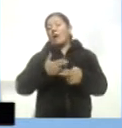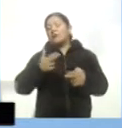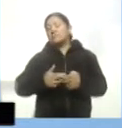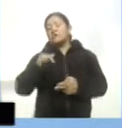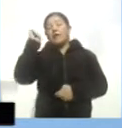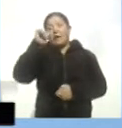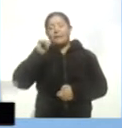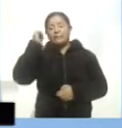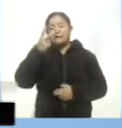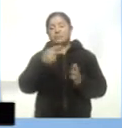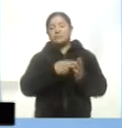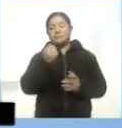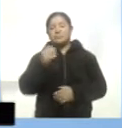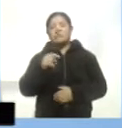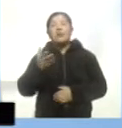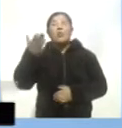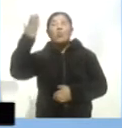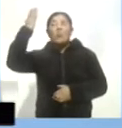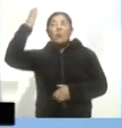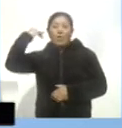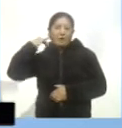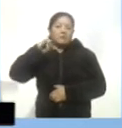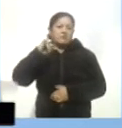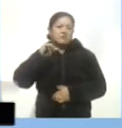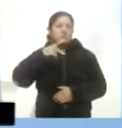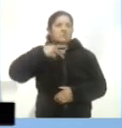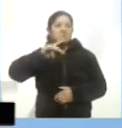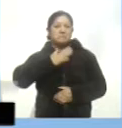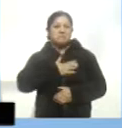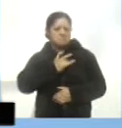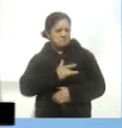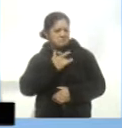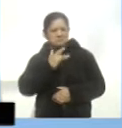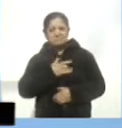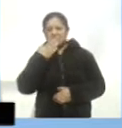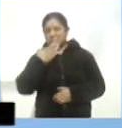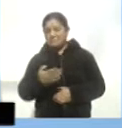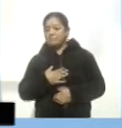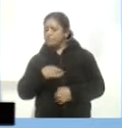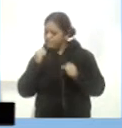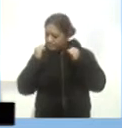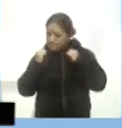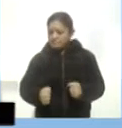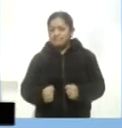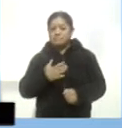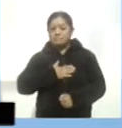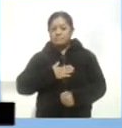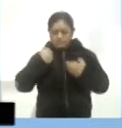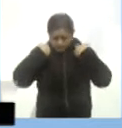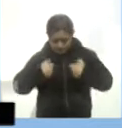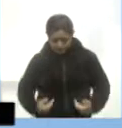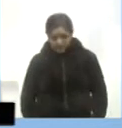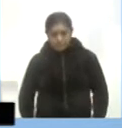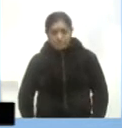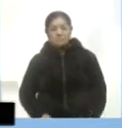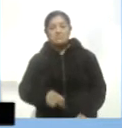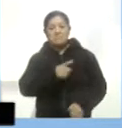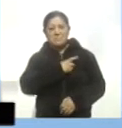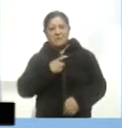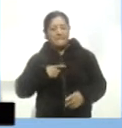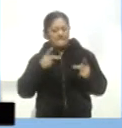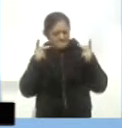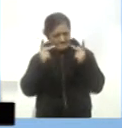tiempo, sí, pero mi jab se siente más rápido que nunca. Tengo que asegurarme de que mi acondicionamiento físico sea